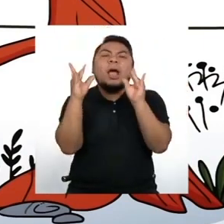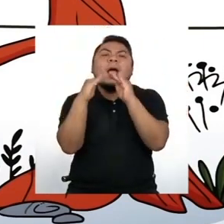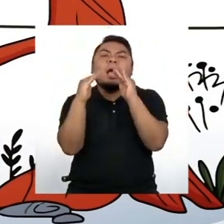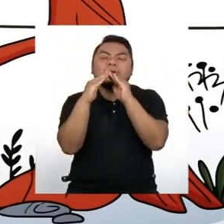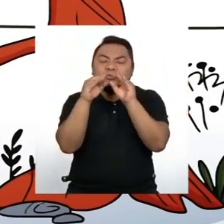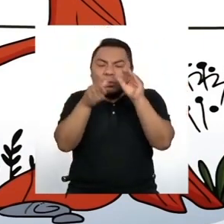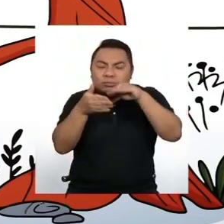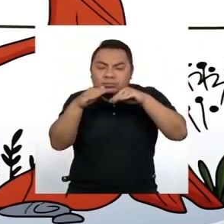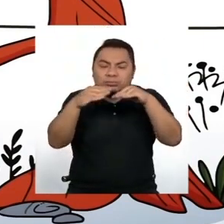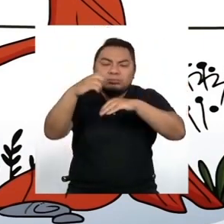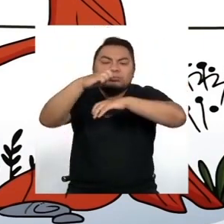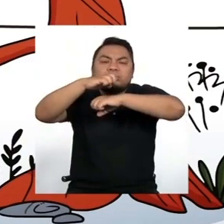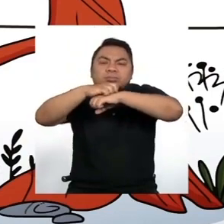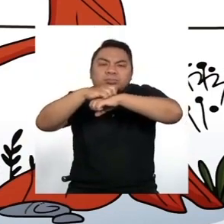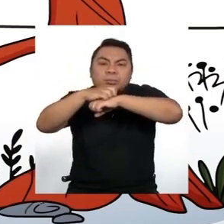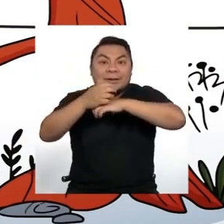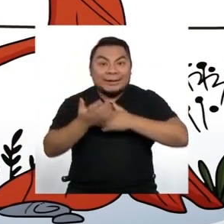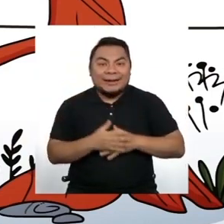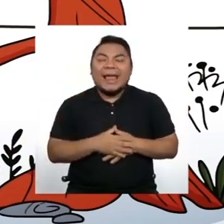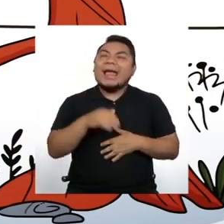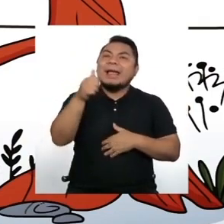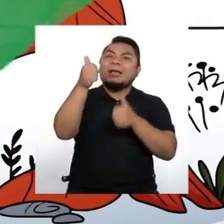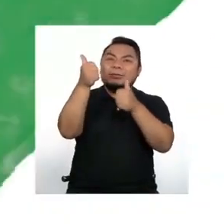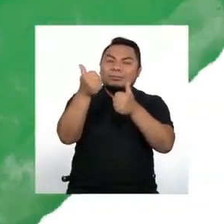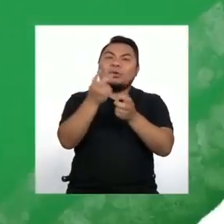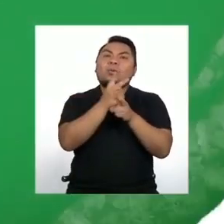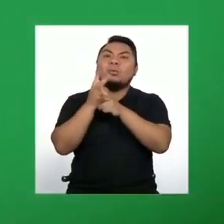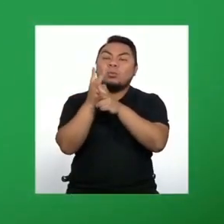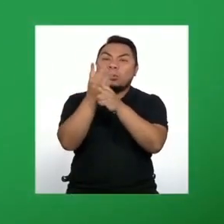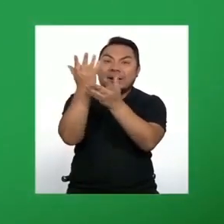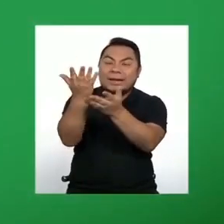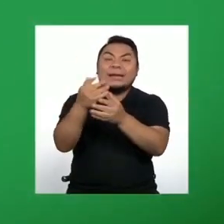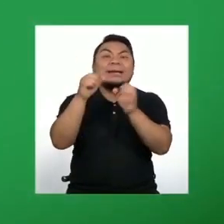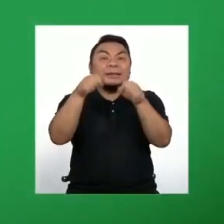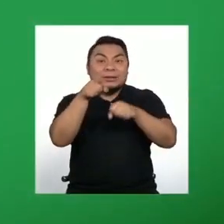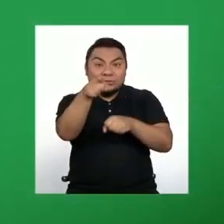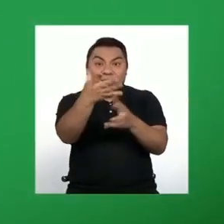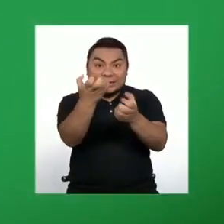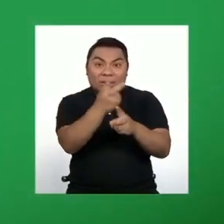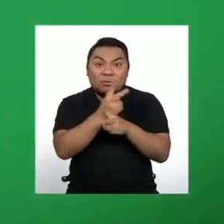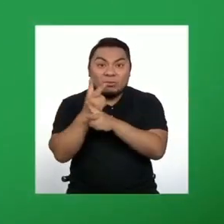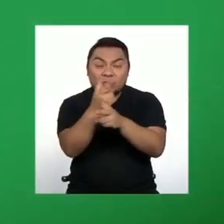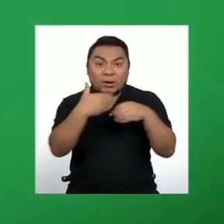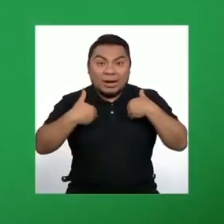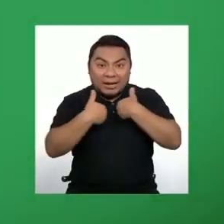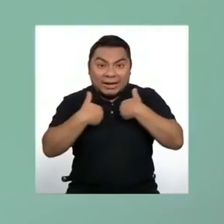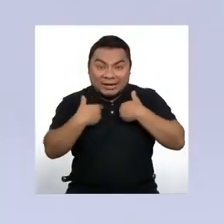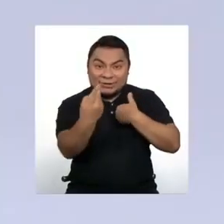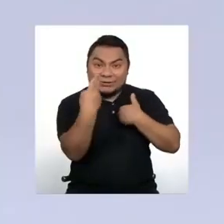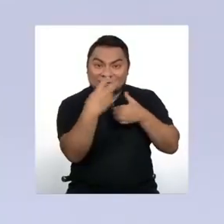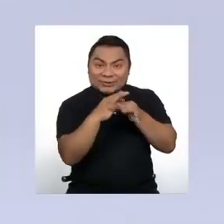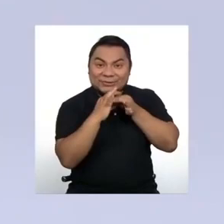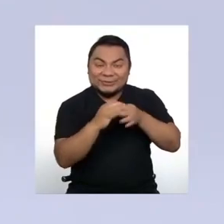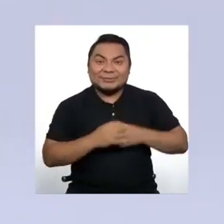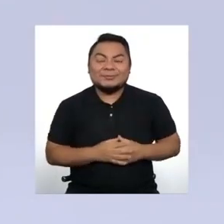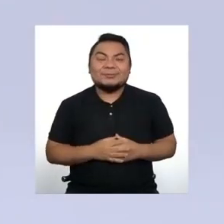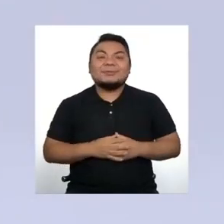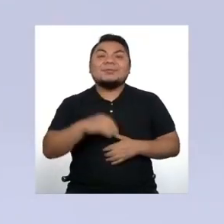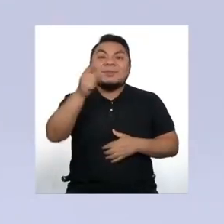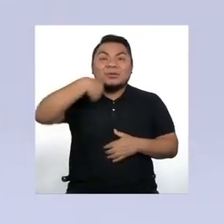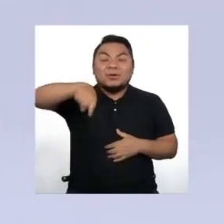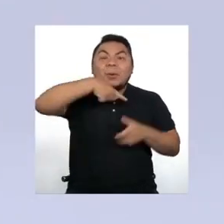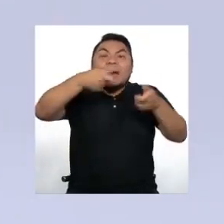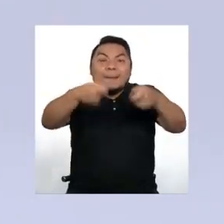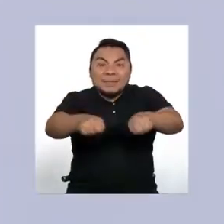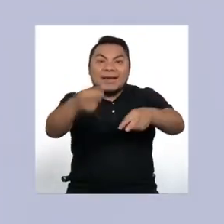COVID. ¡Ay! Tienes razón. ¿Y qué reglas son esas? Bueno, te daré una